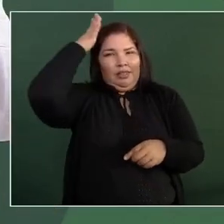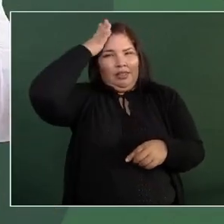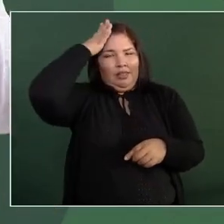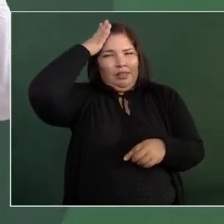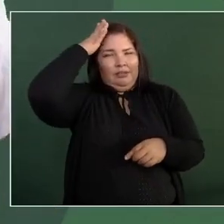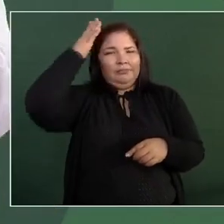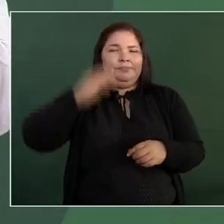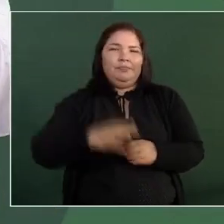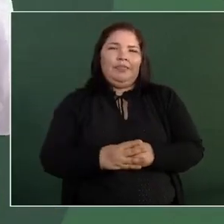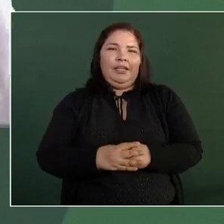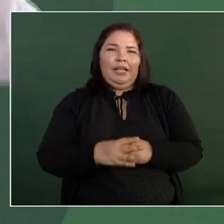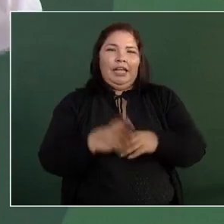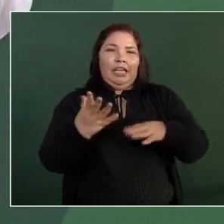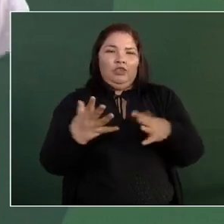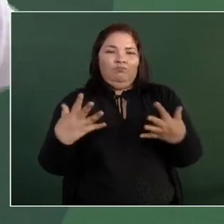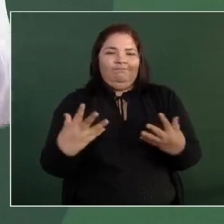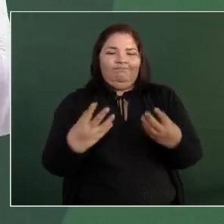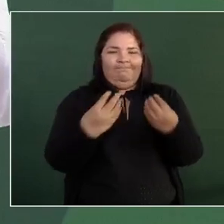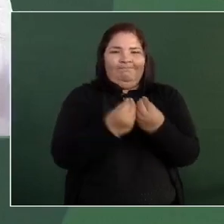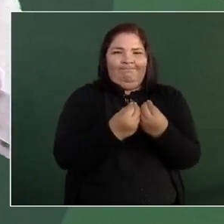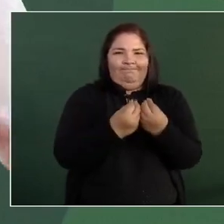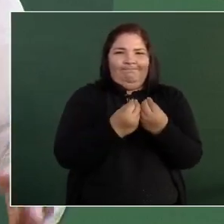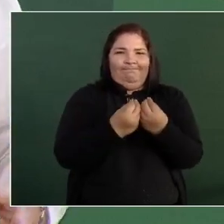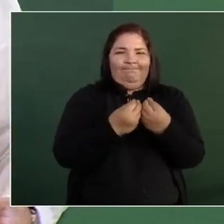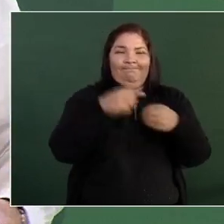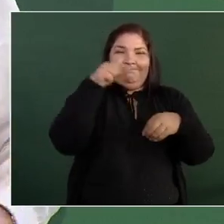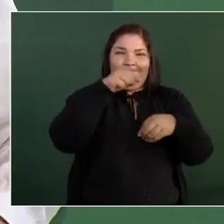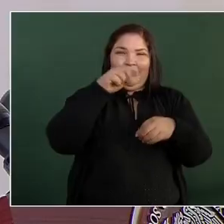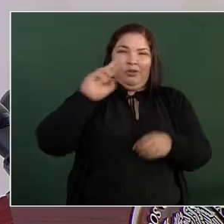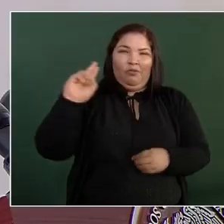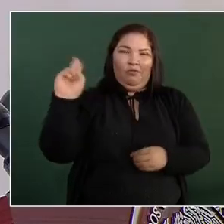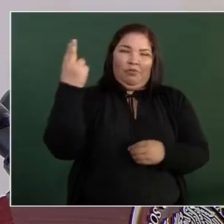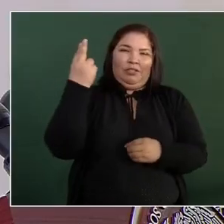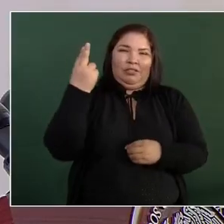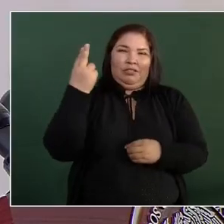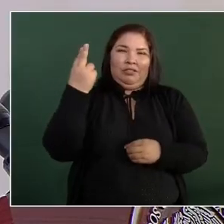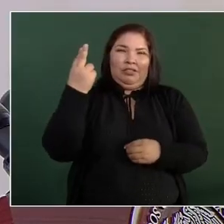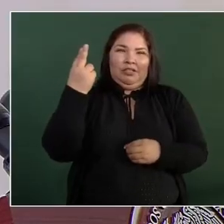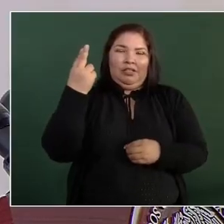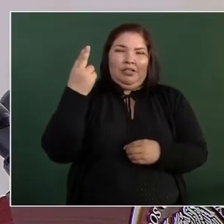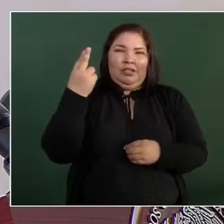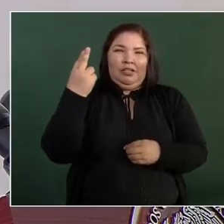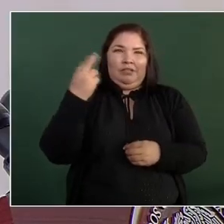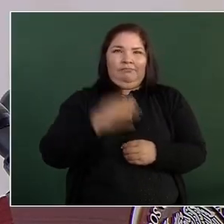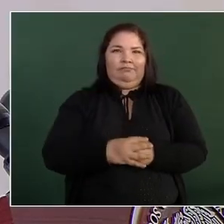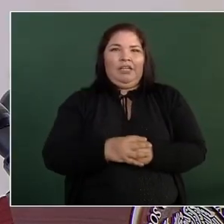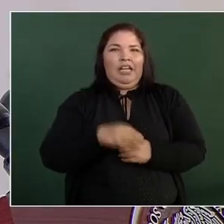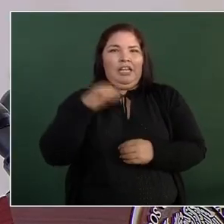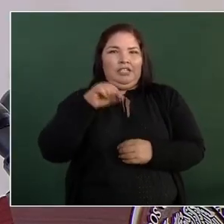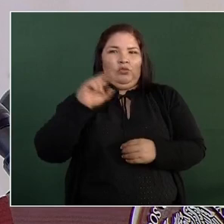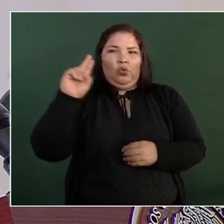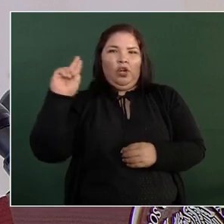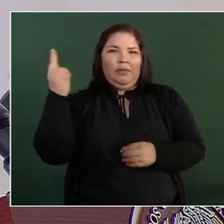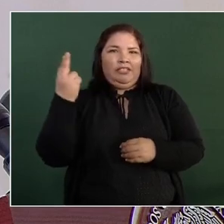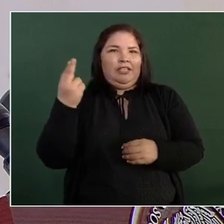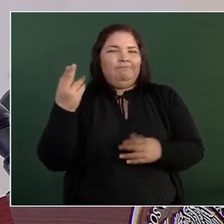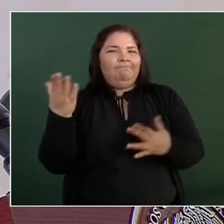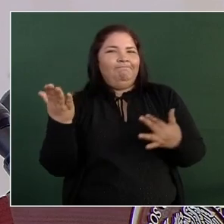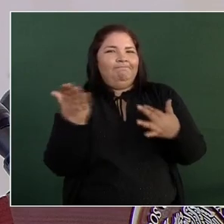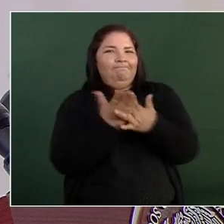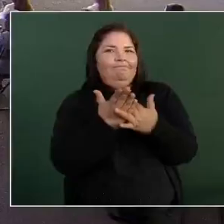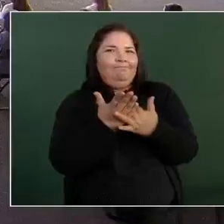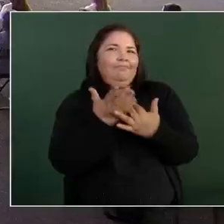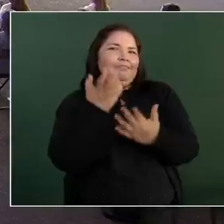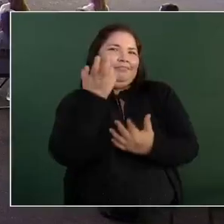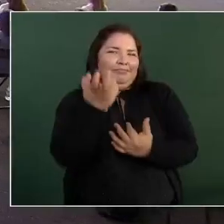es decir, está sobrepuesto el partido en la universidad y se llama Universidad Partido. Y eso